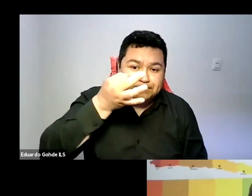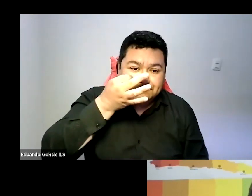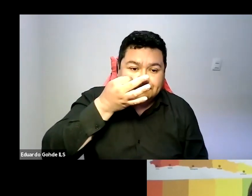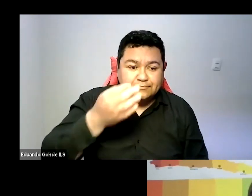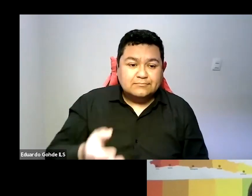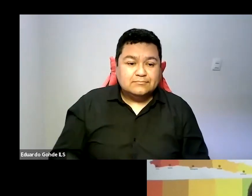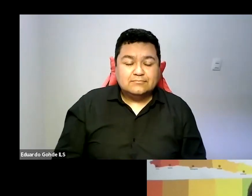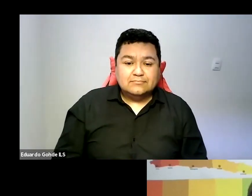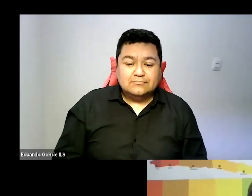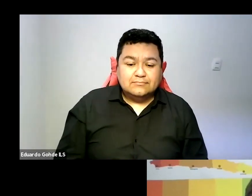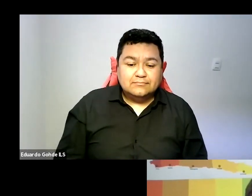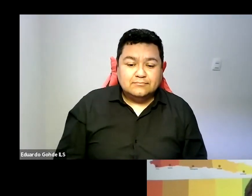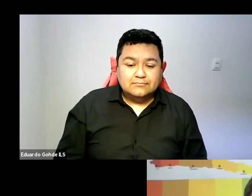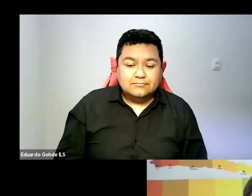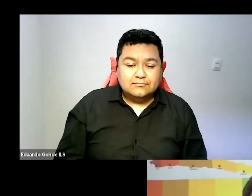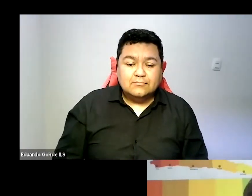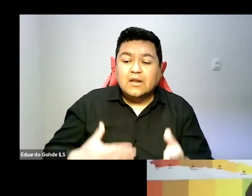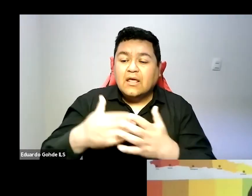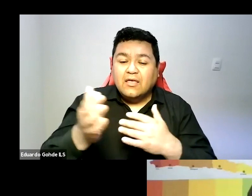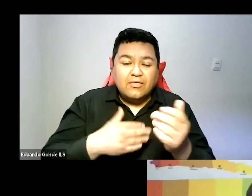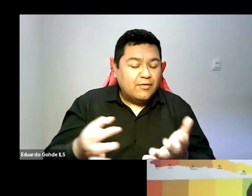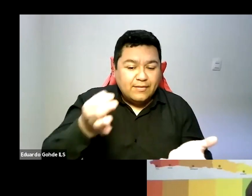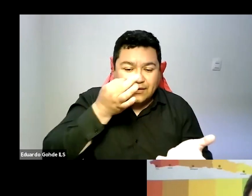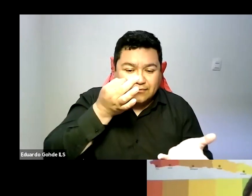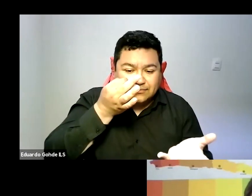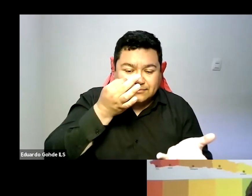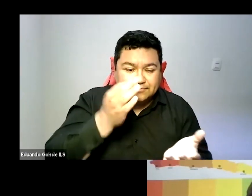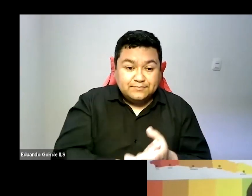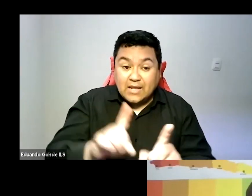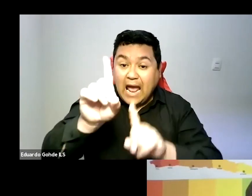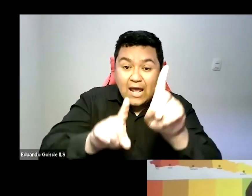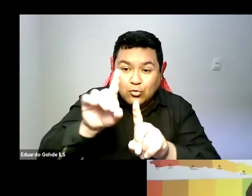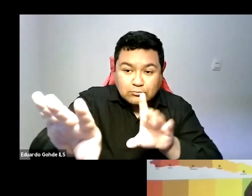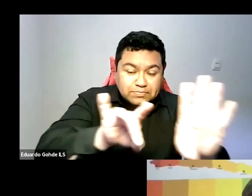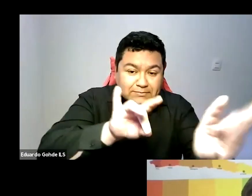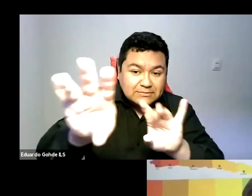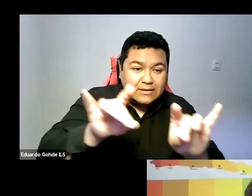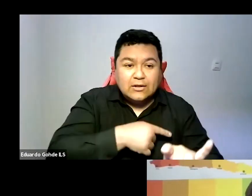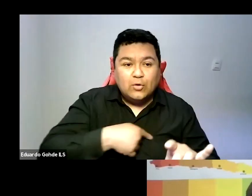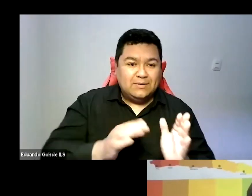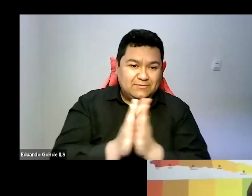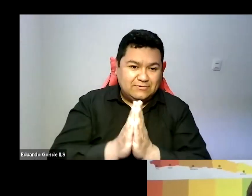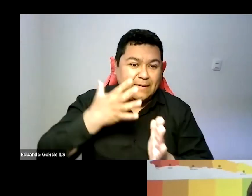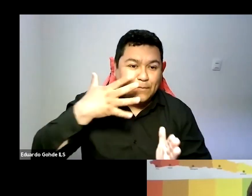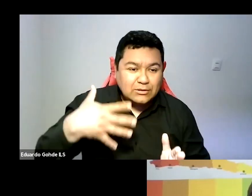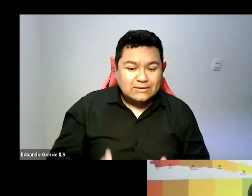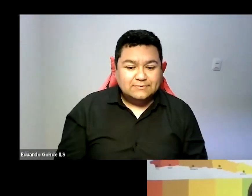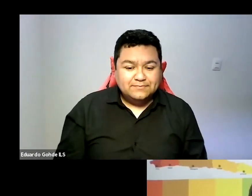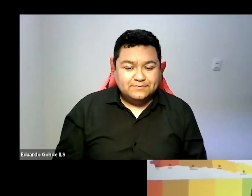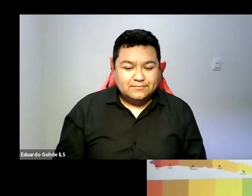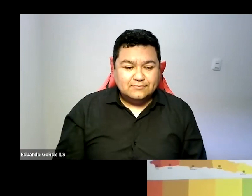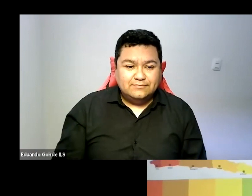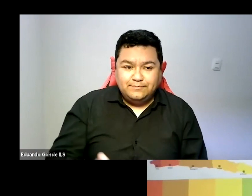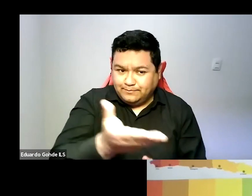para tener una referencia de dónde nos ven. Y voy a nombrar algunos, permítanme hacer esto importante también,